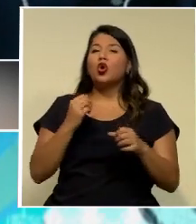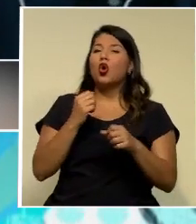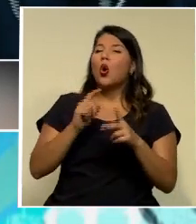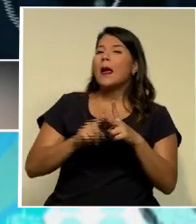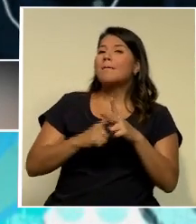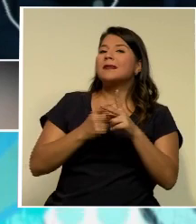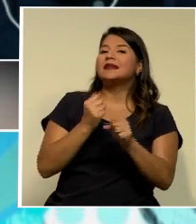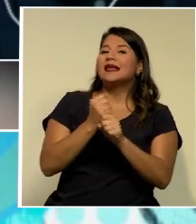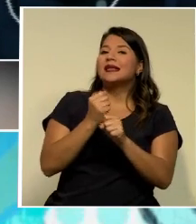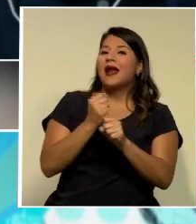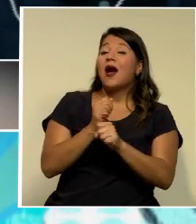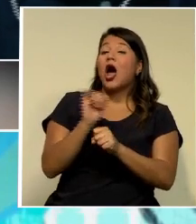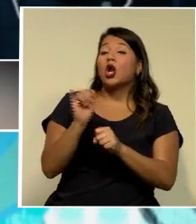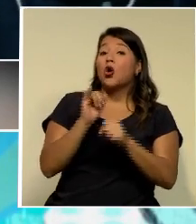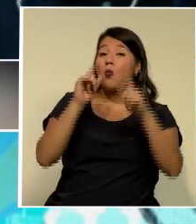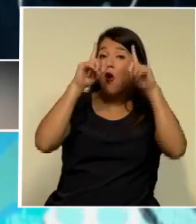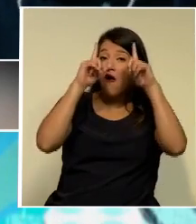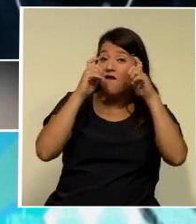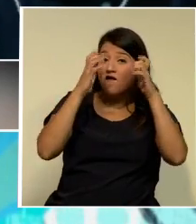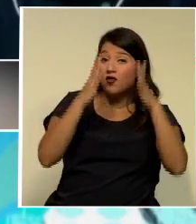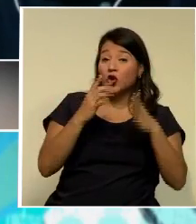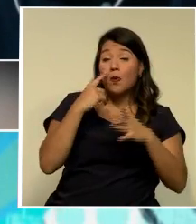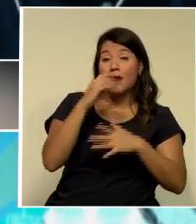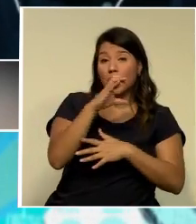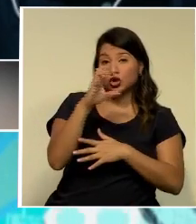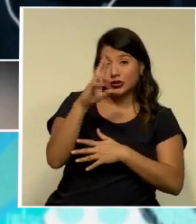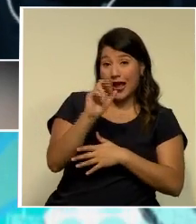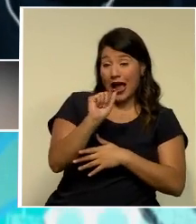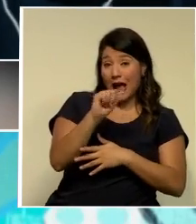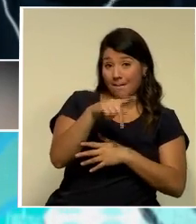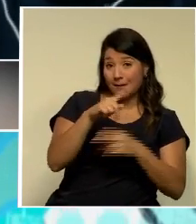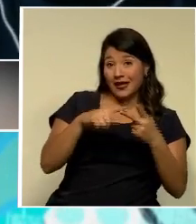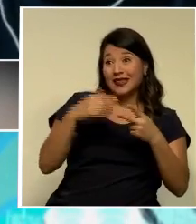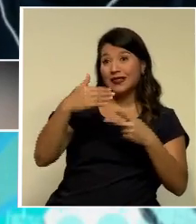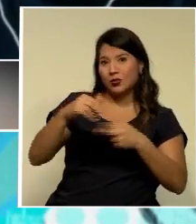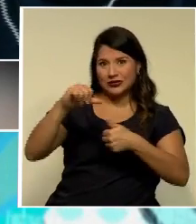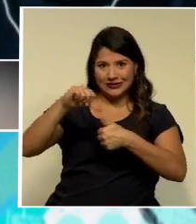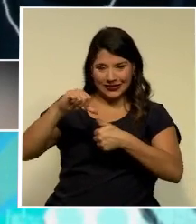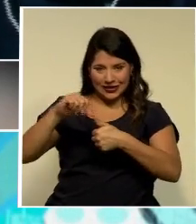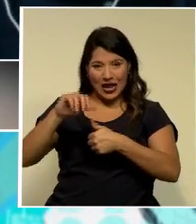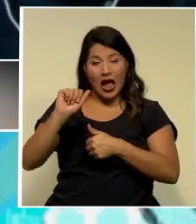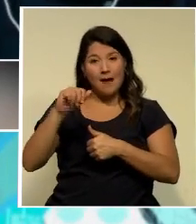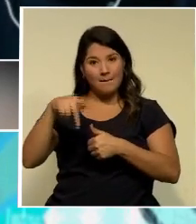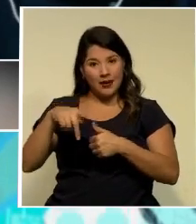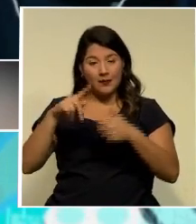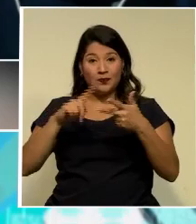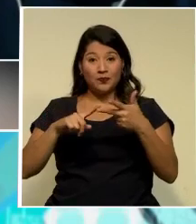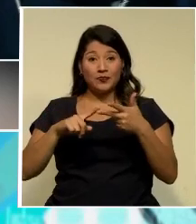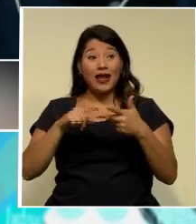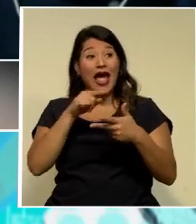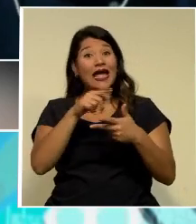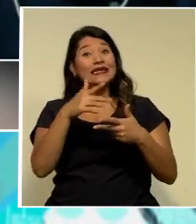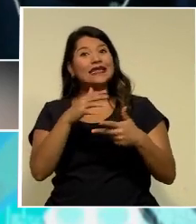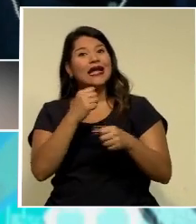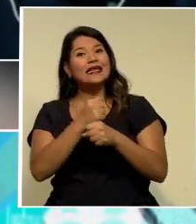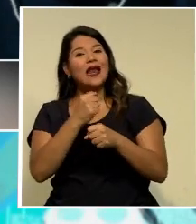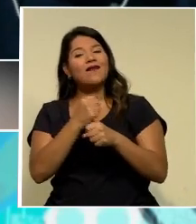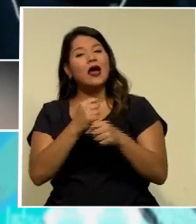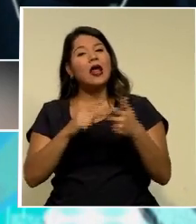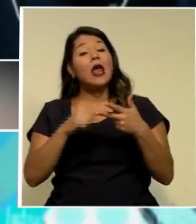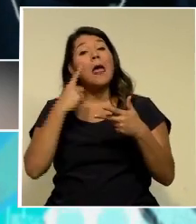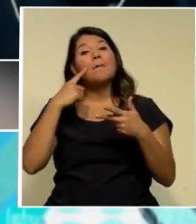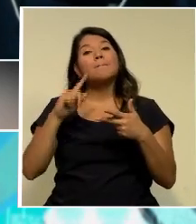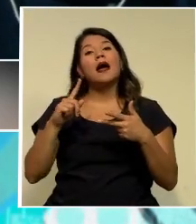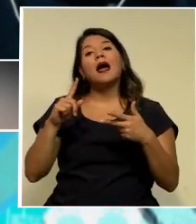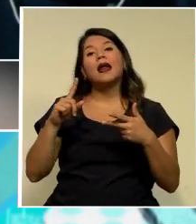comencé como fotógrafo para Costa Rica del AP, luego como fotógrafo para Centroamérica de AP, y aquí ya yo estaba trabajando para la France